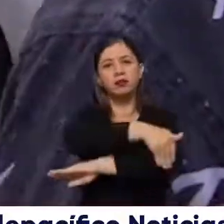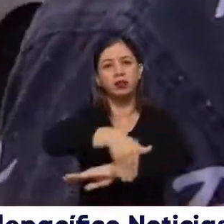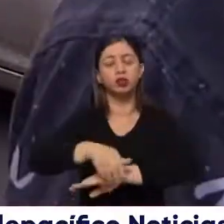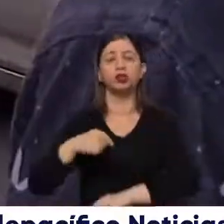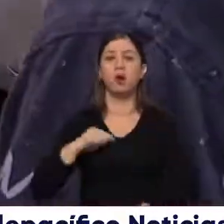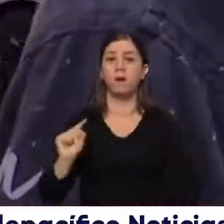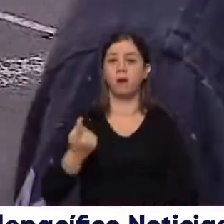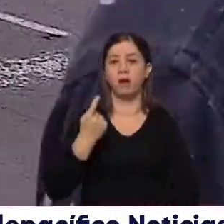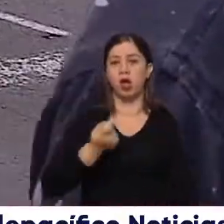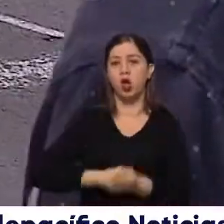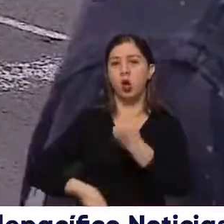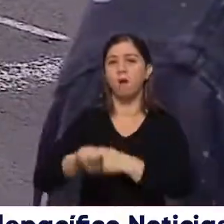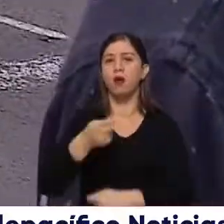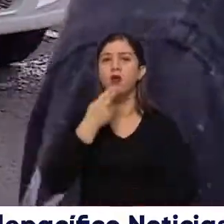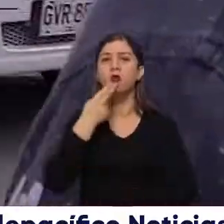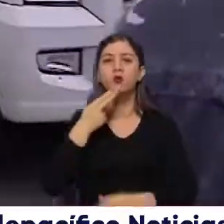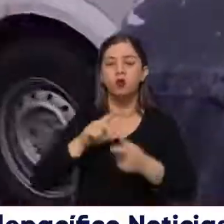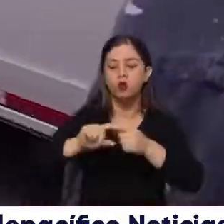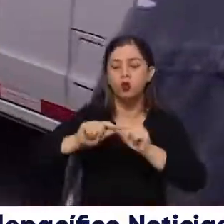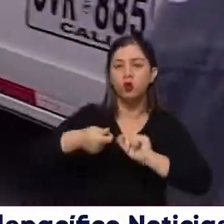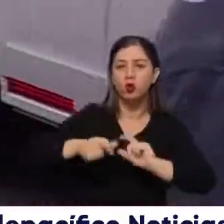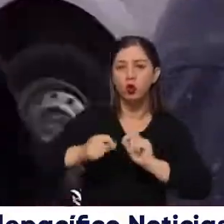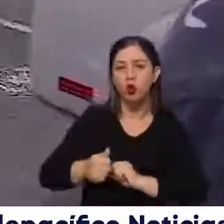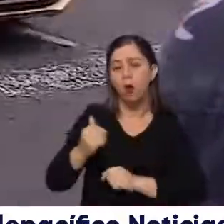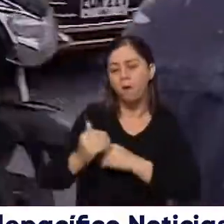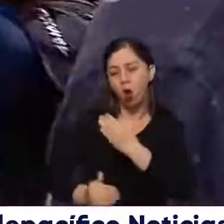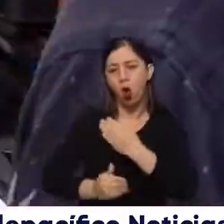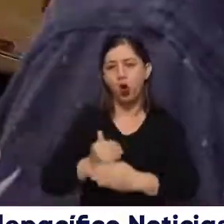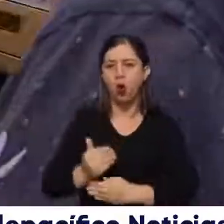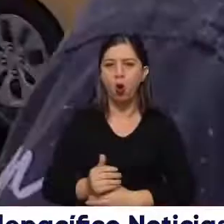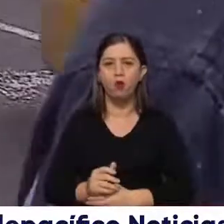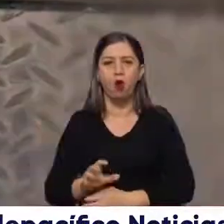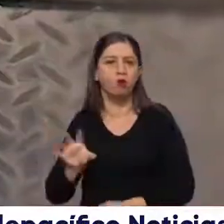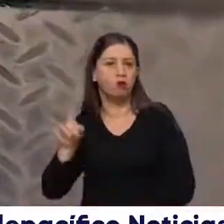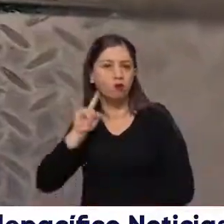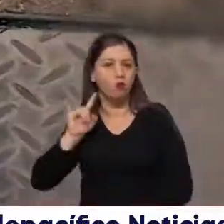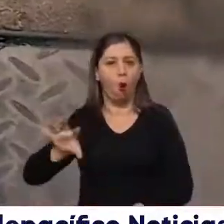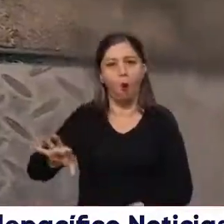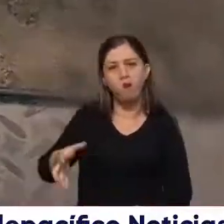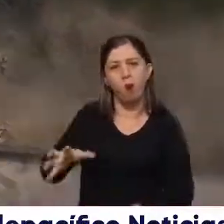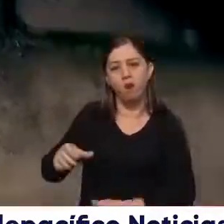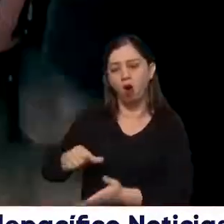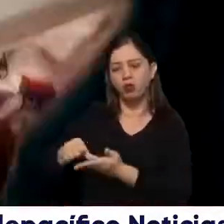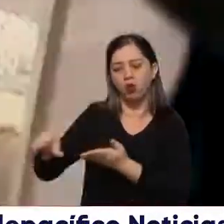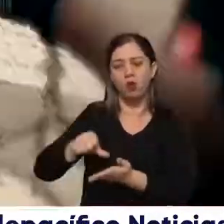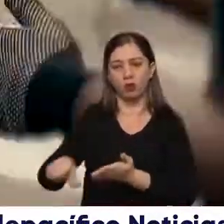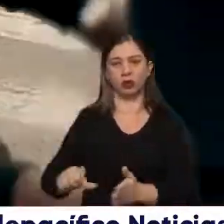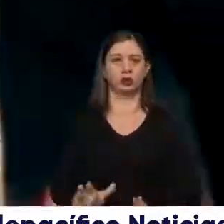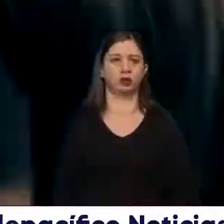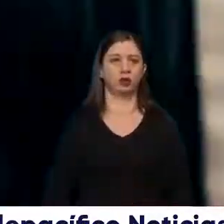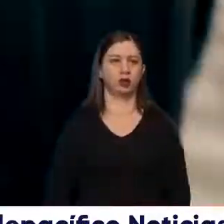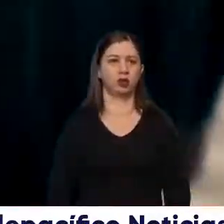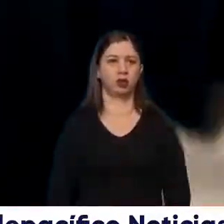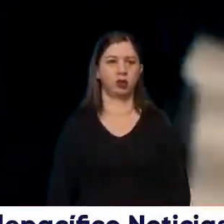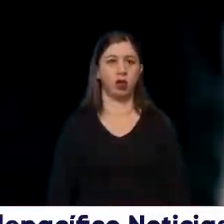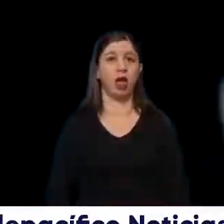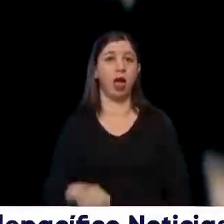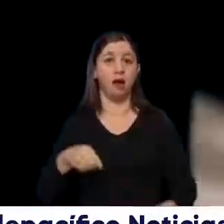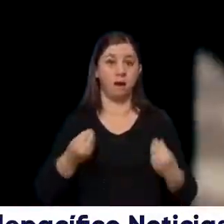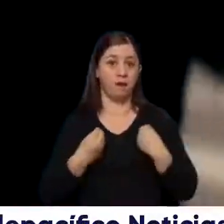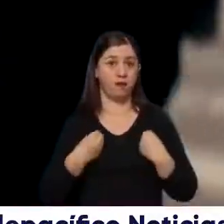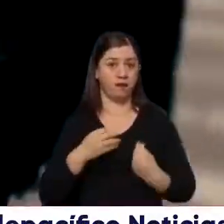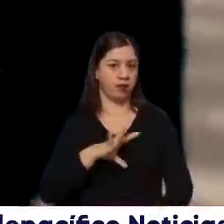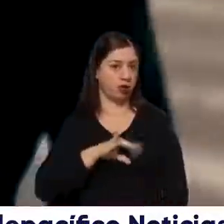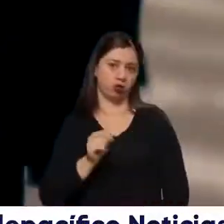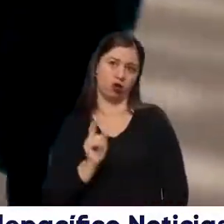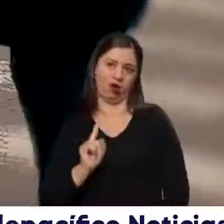empecé vendiendo como bananas, así, ahí poco a poco fui comprando mi baflecito. No, directamente no vivimos acá en Cali, primero